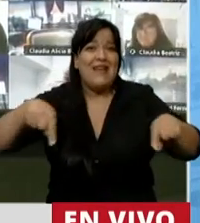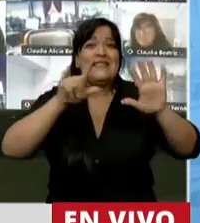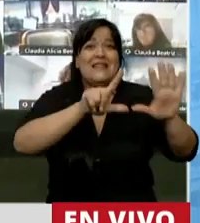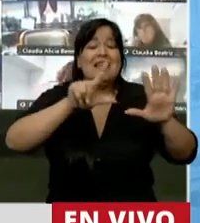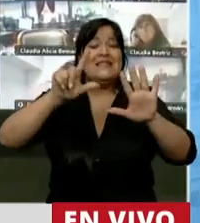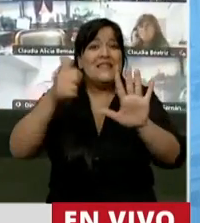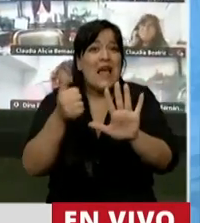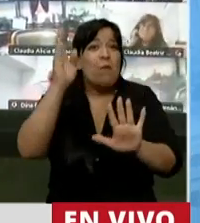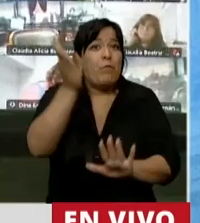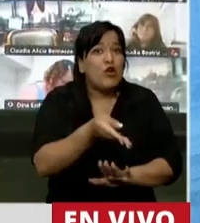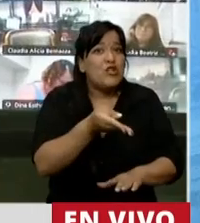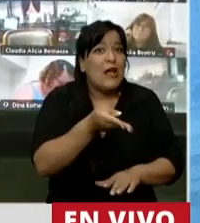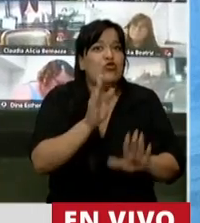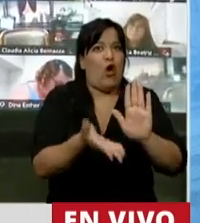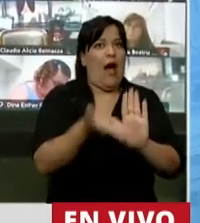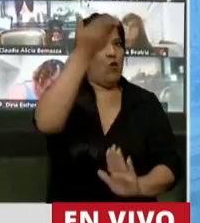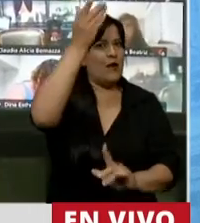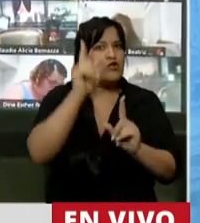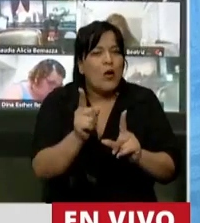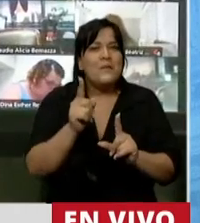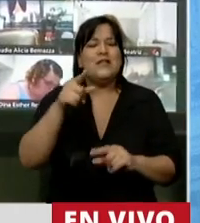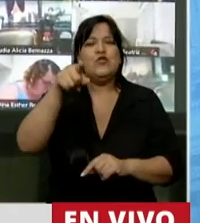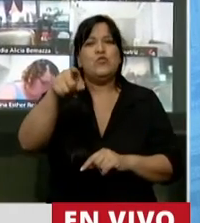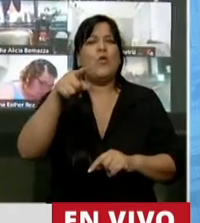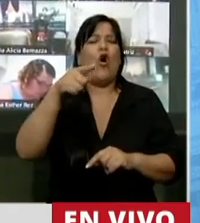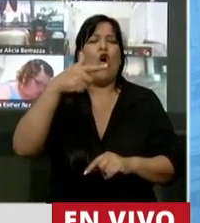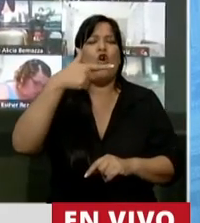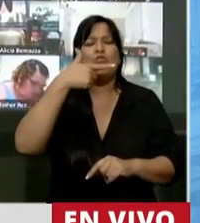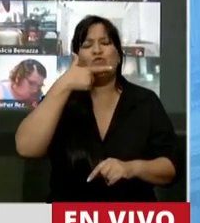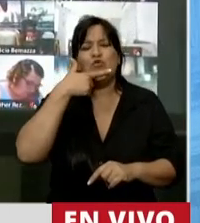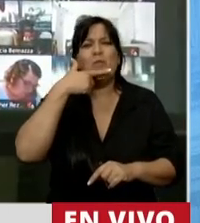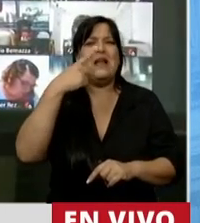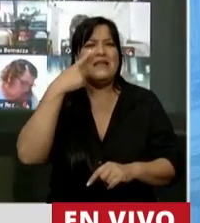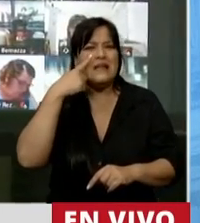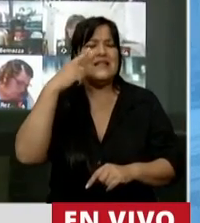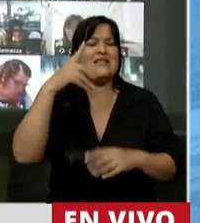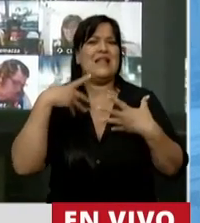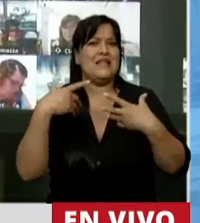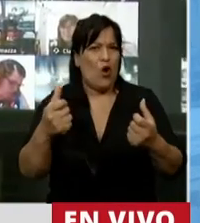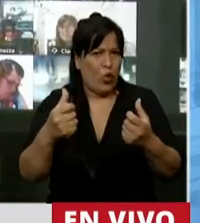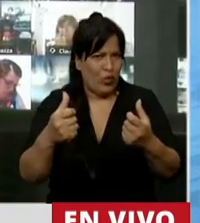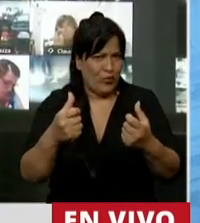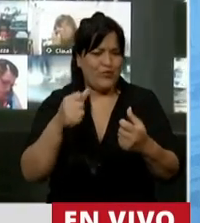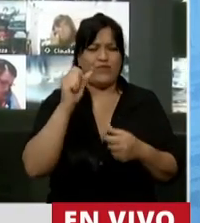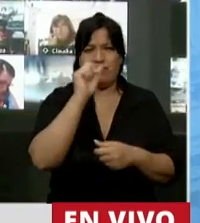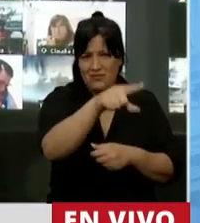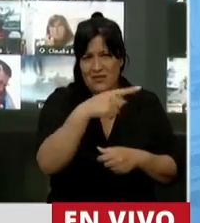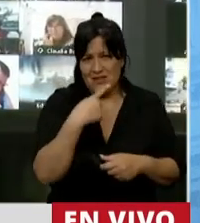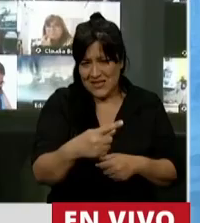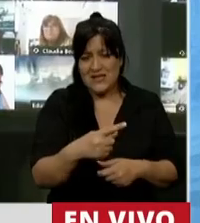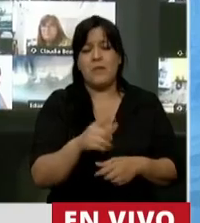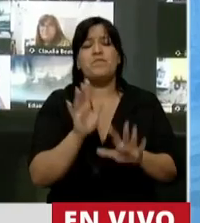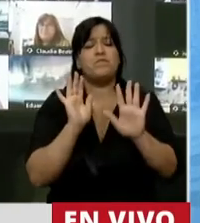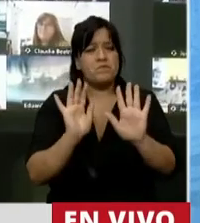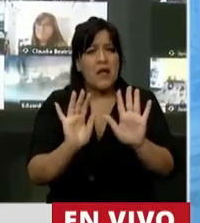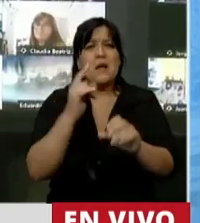2.776% de aumento, según datos publicados por la Superintendencia de Seguros de Salud. Hago hincapié en estos números por dos cuestiones. En